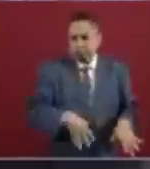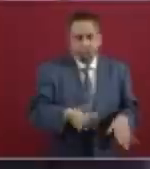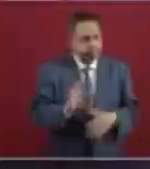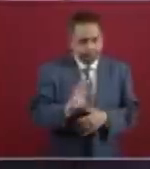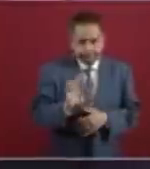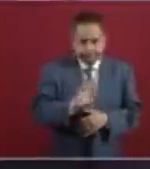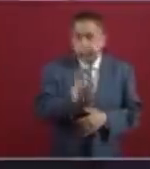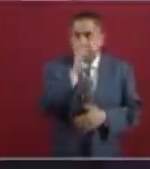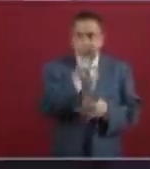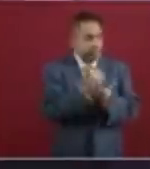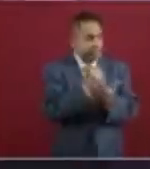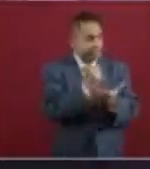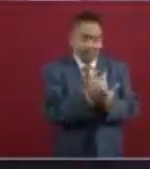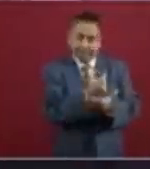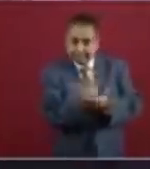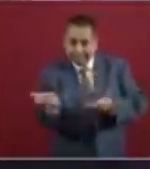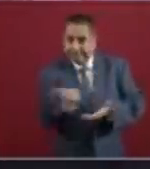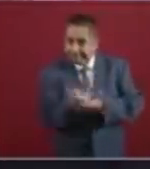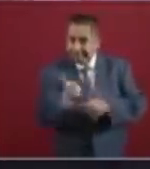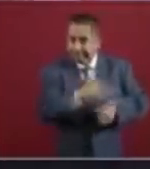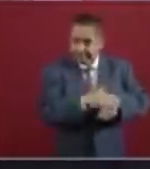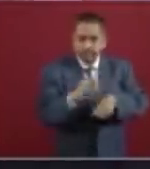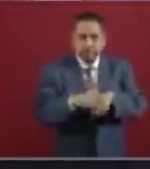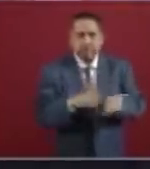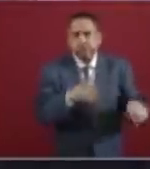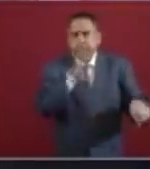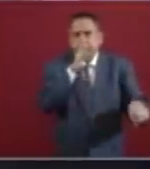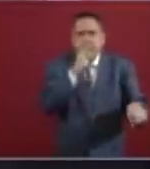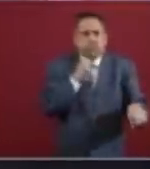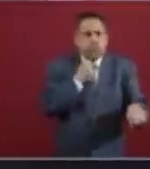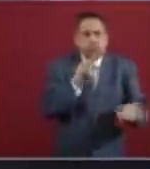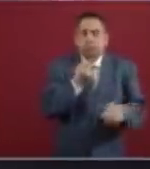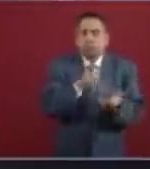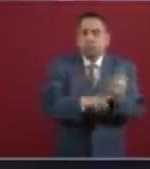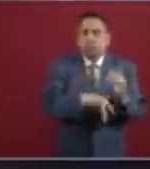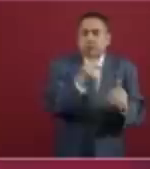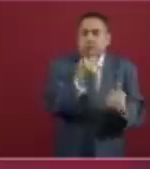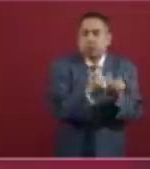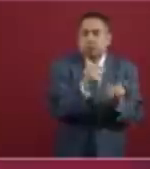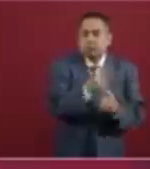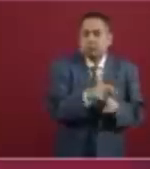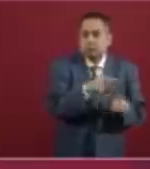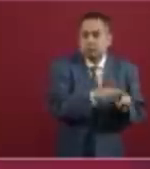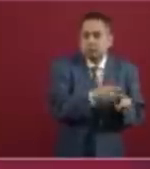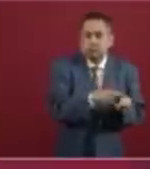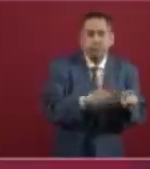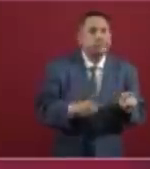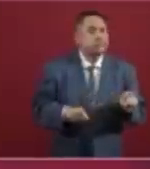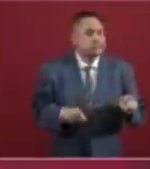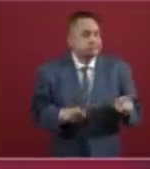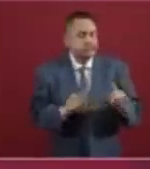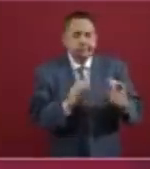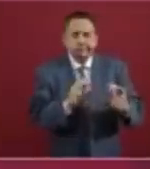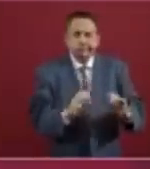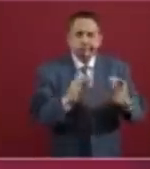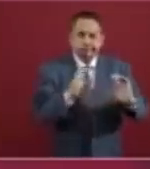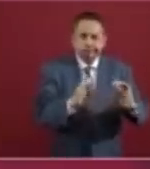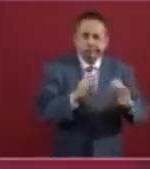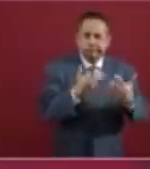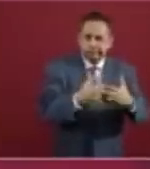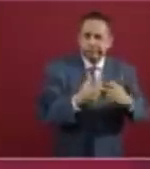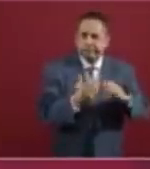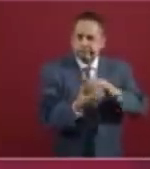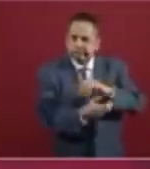exigir más de la capacidad económica de las empresas. Y aquí es donde